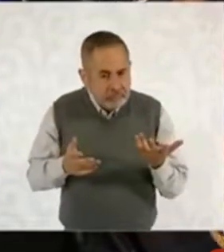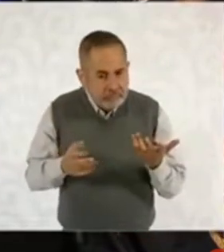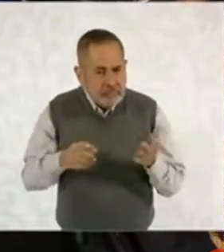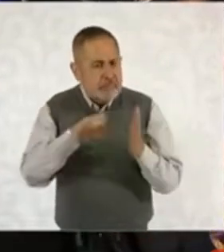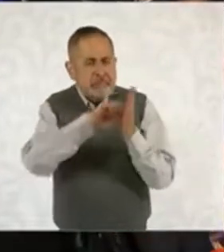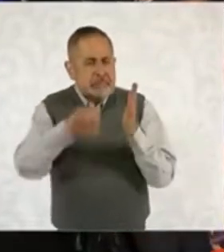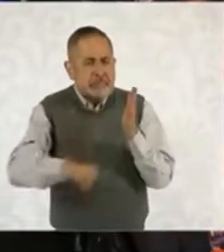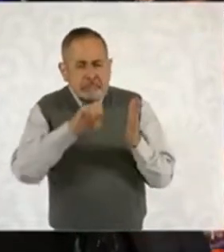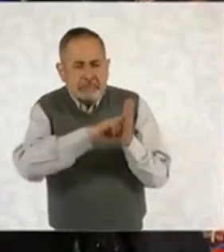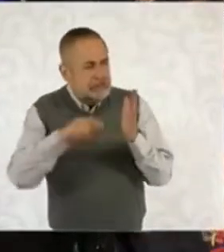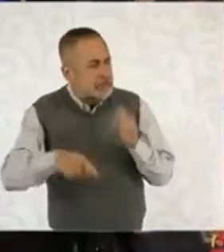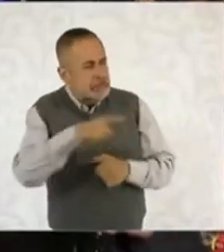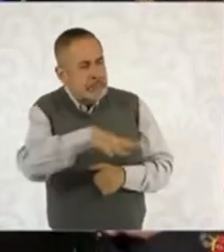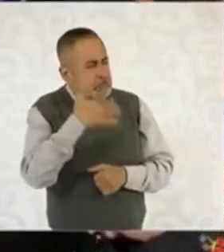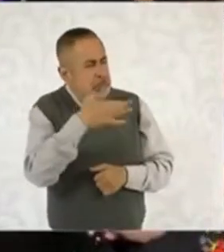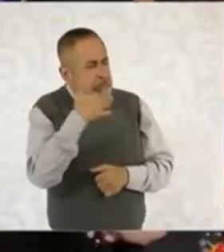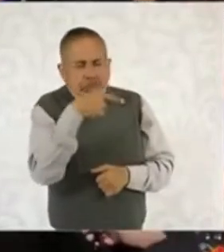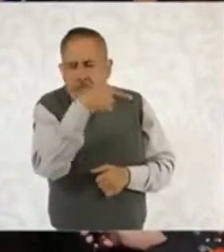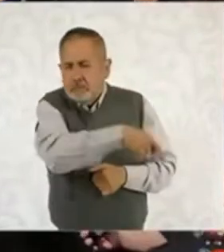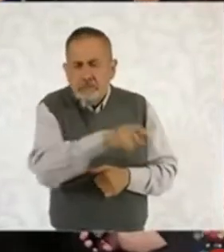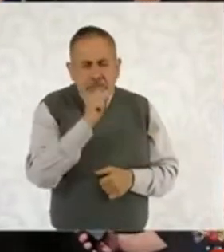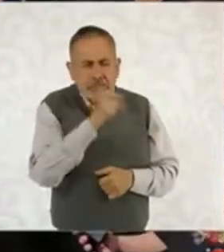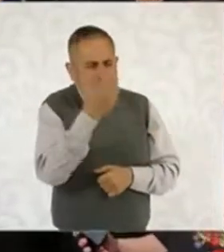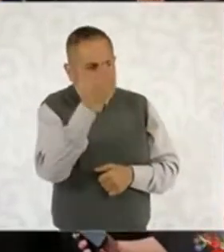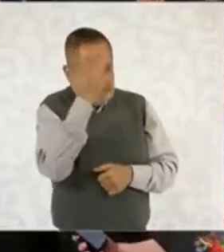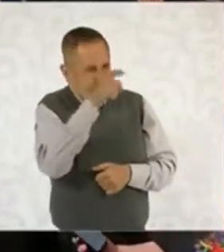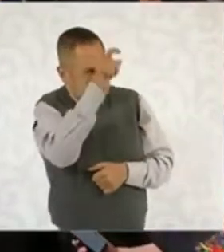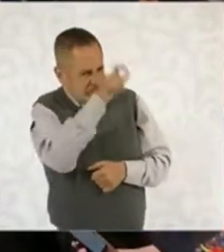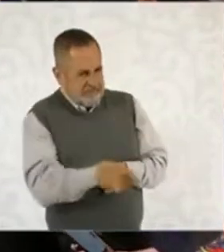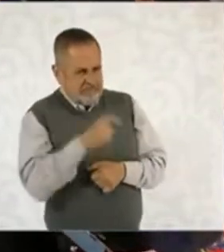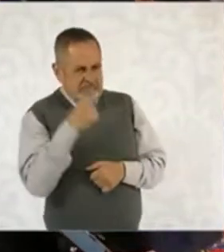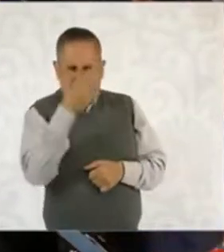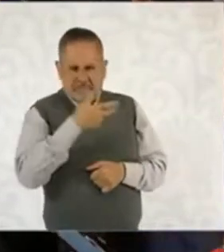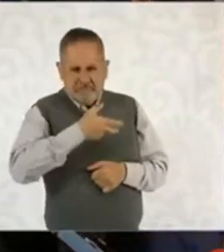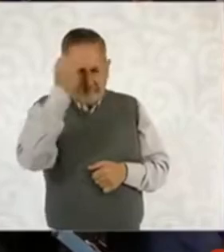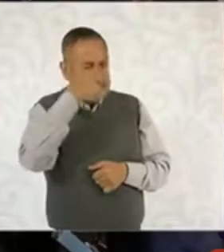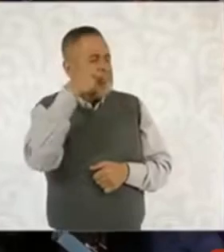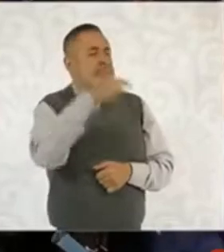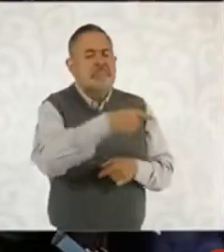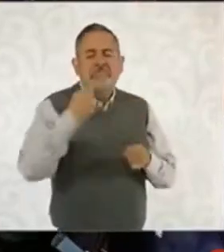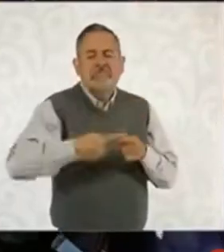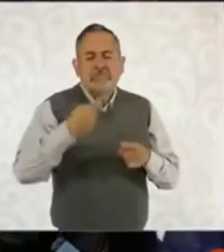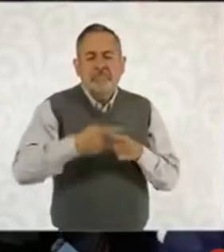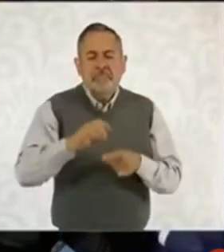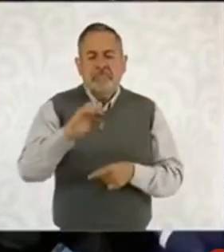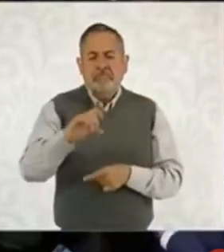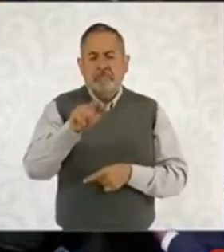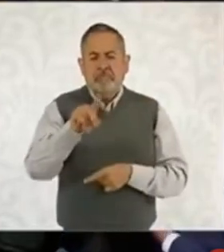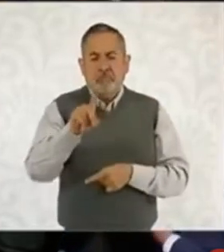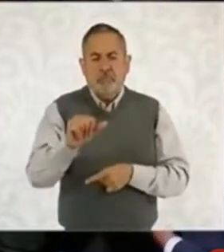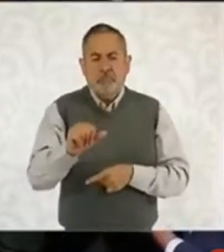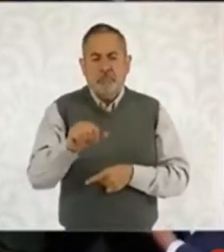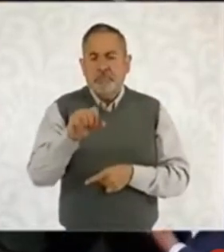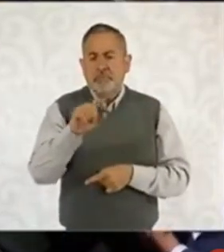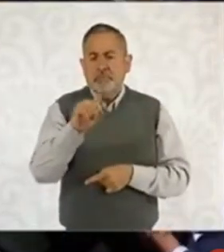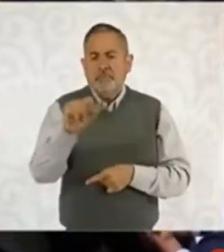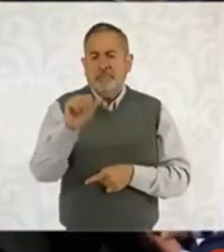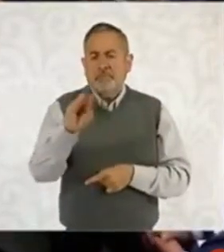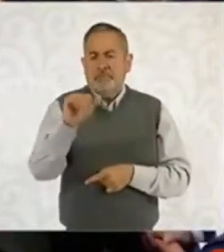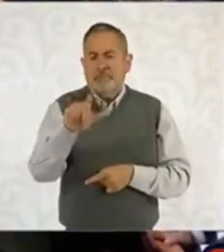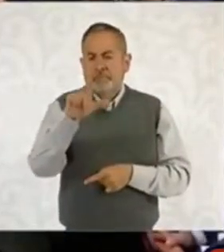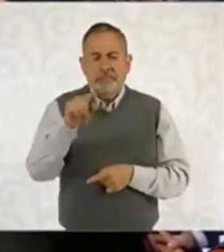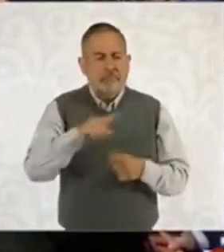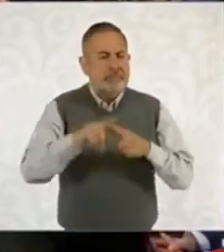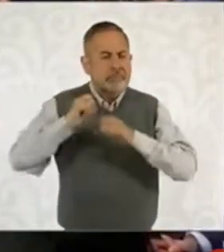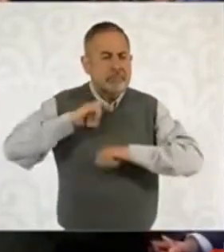algunos ejemplos, pues es que ahí como consejeros y consejeras están, por ejemplo, Claudia Zavala, quien como titular